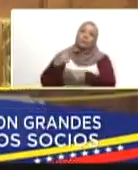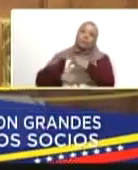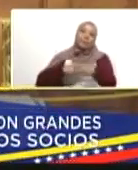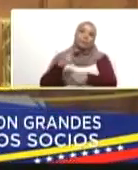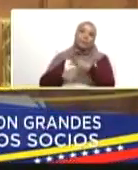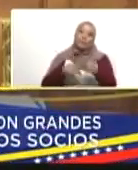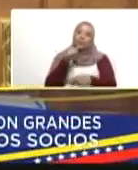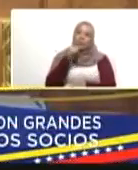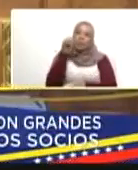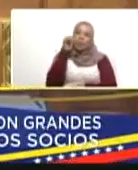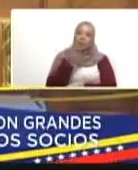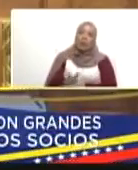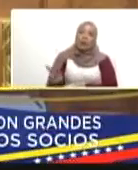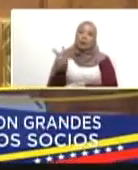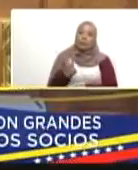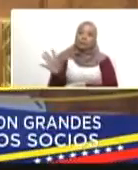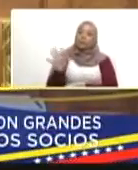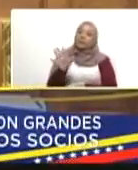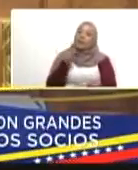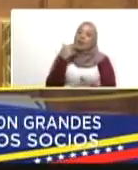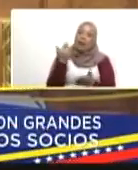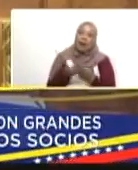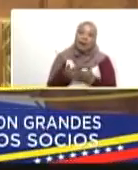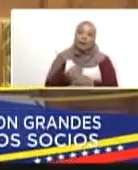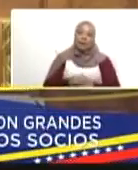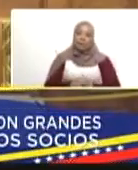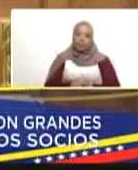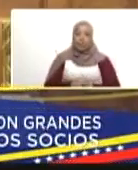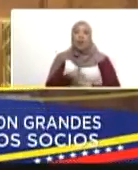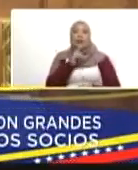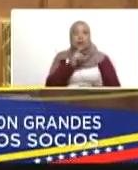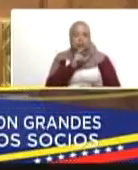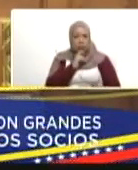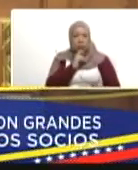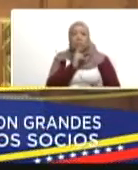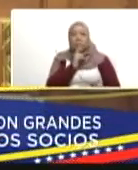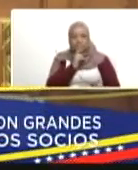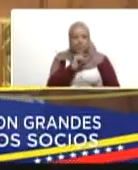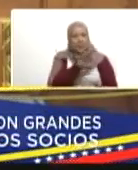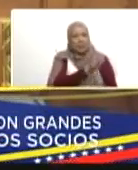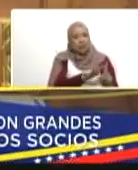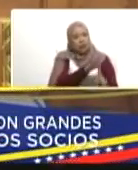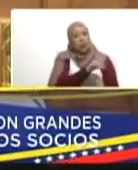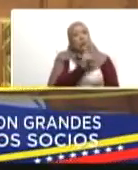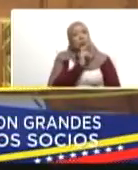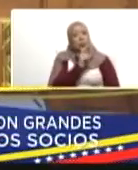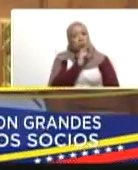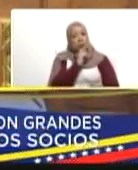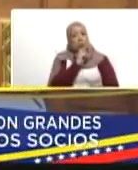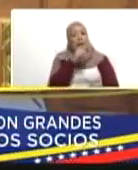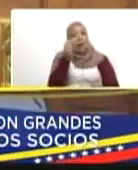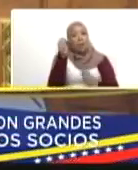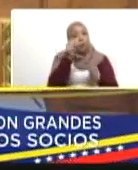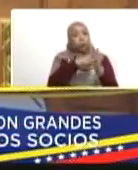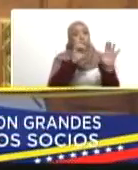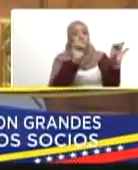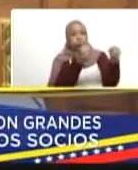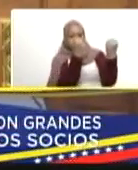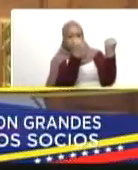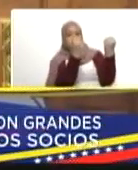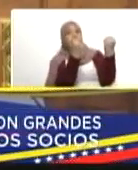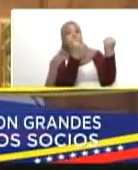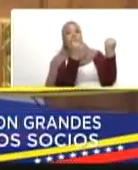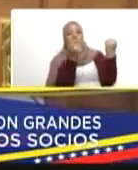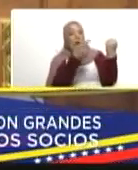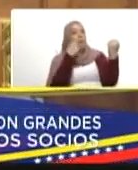agrícolas del país que hay dificultades las hay todavía que las vamos a resolver las vamos a